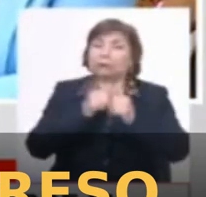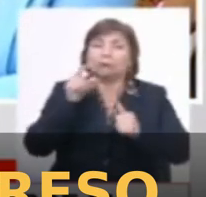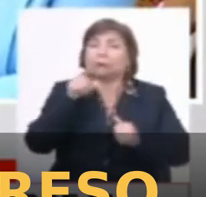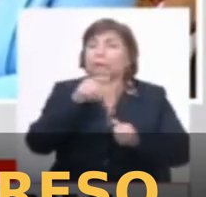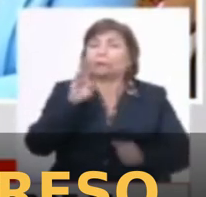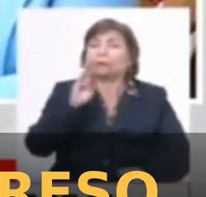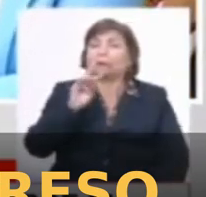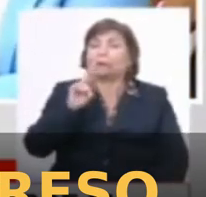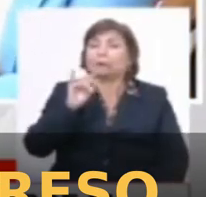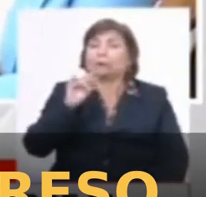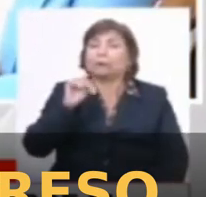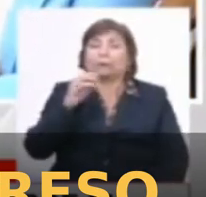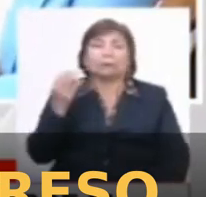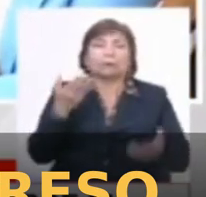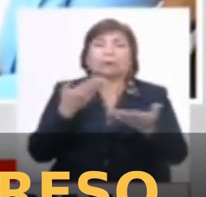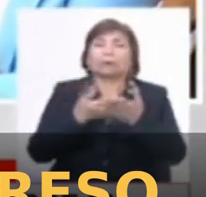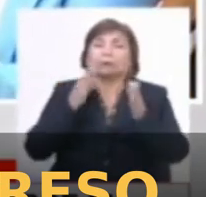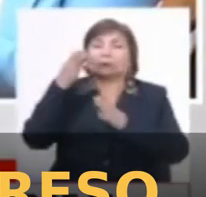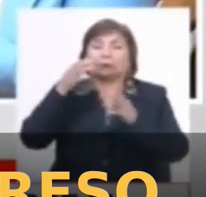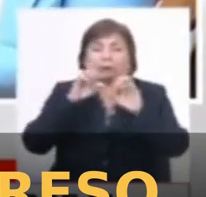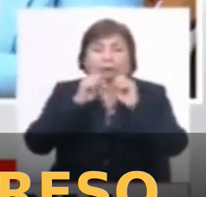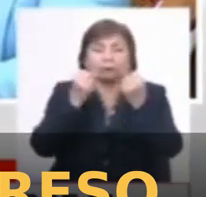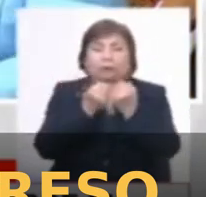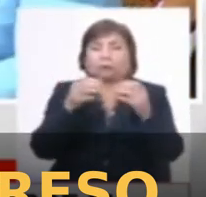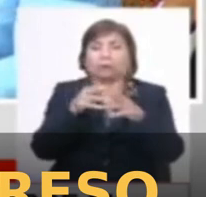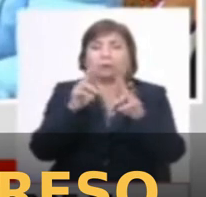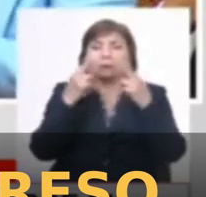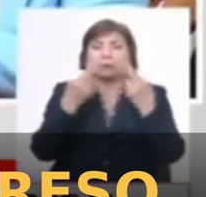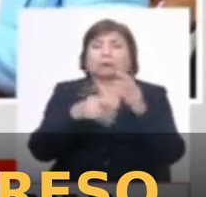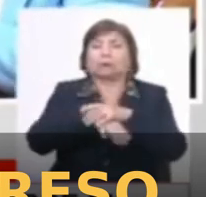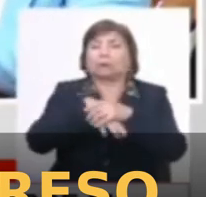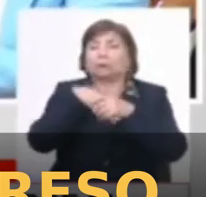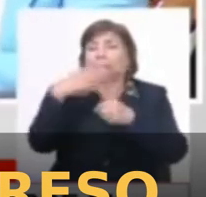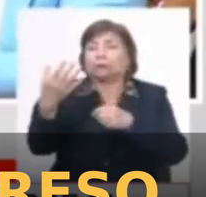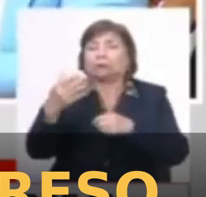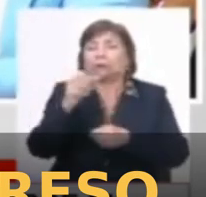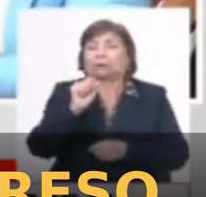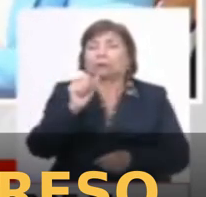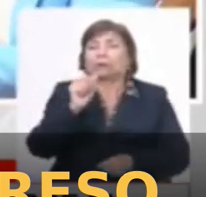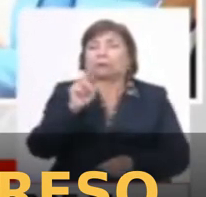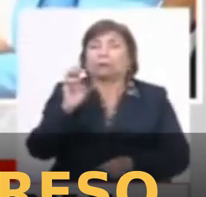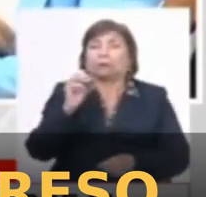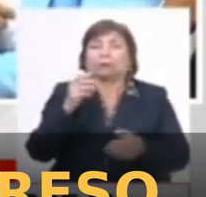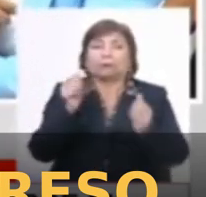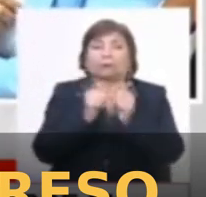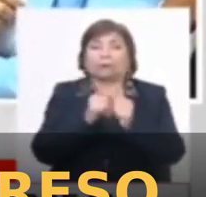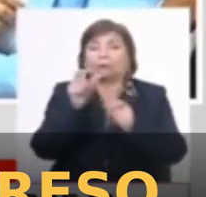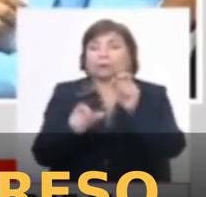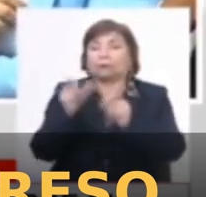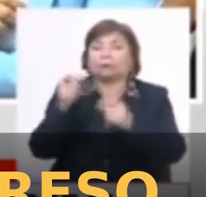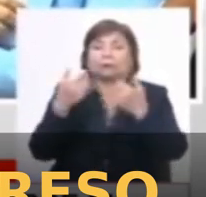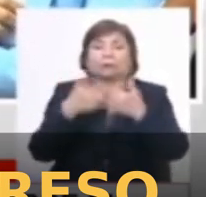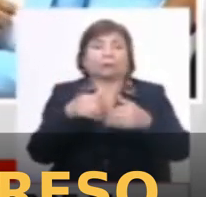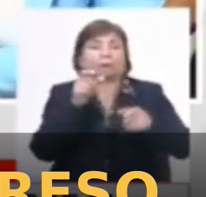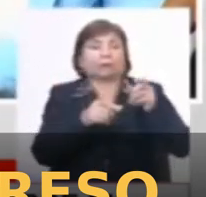señor Bruno Pacheco de reuniones en las que asistía el presidente fuera del pasaje Zarratea con funcionarios,